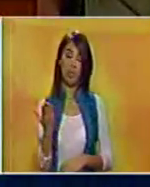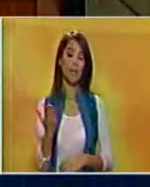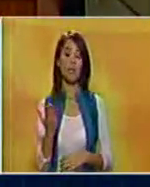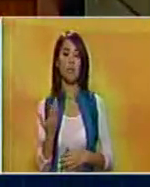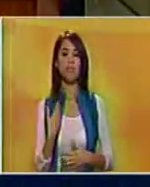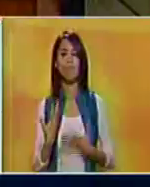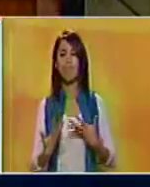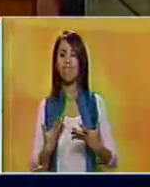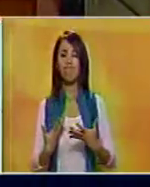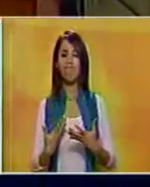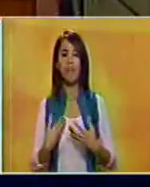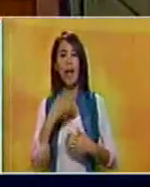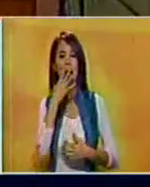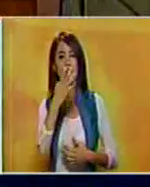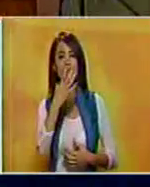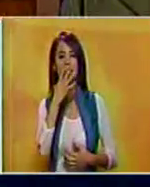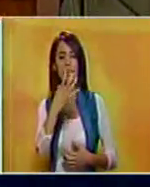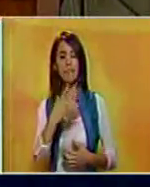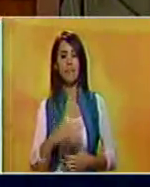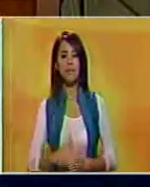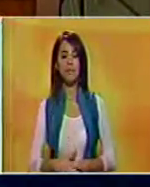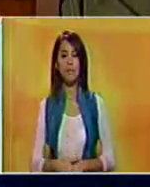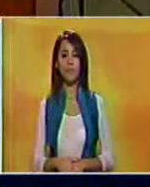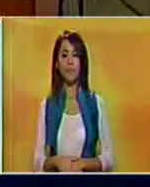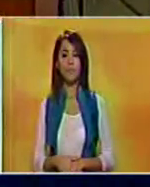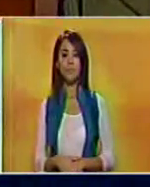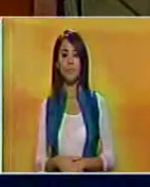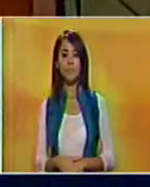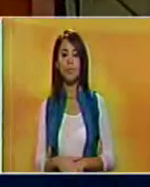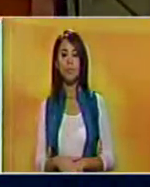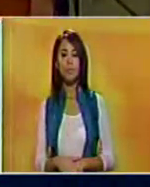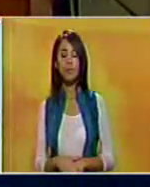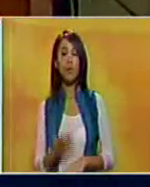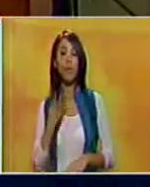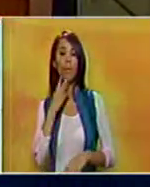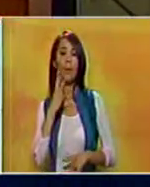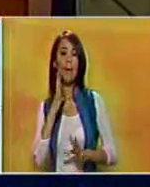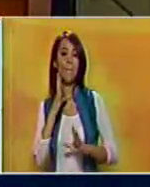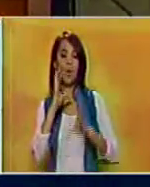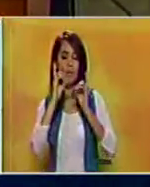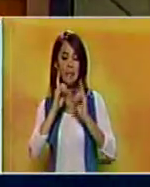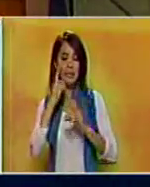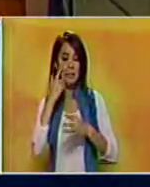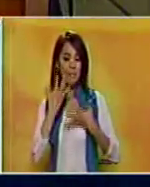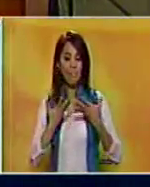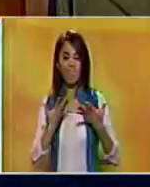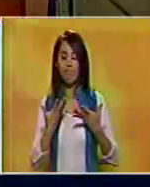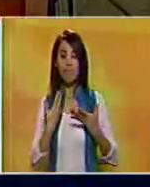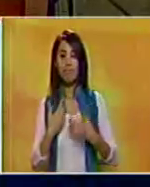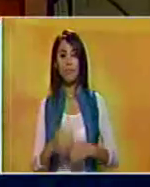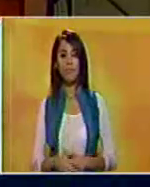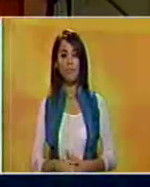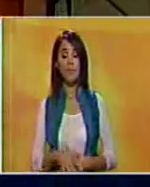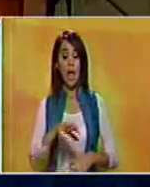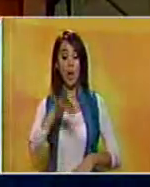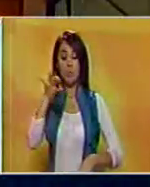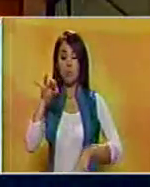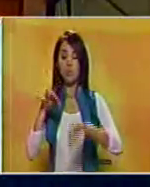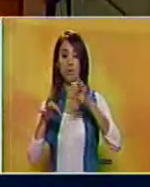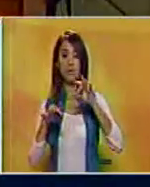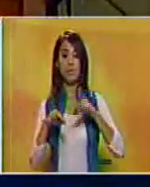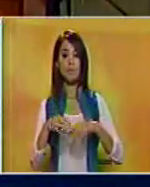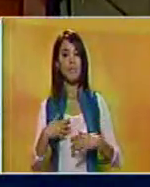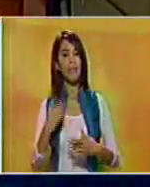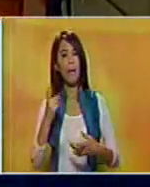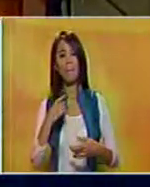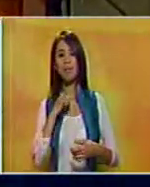respecto, grita al respecto. Cuando te toca escoger, por cada lado que veas, siempre